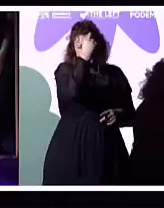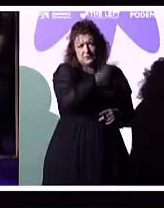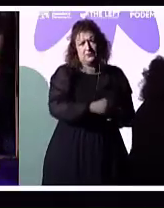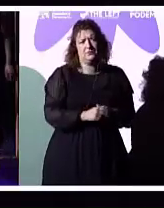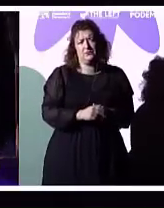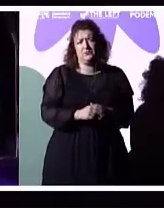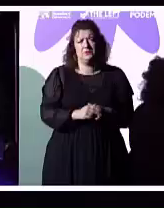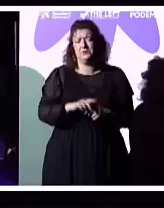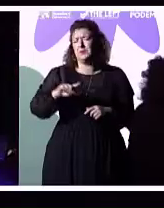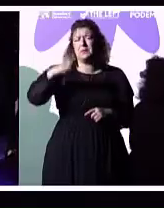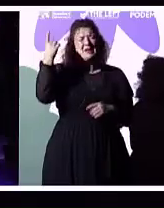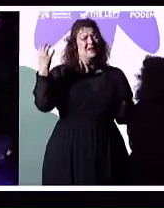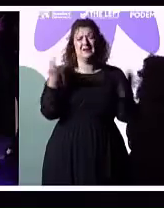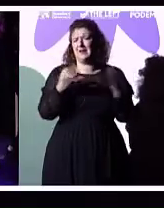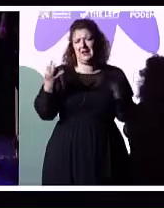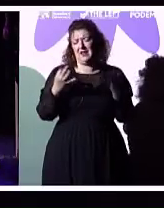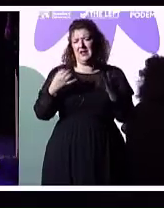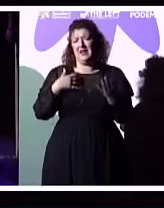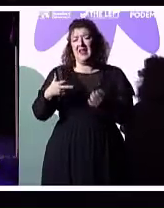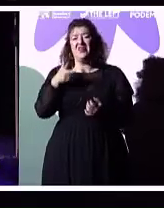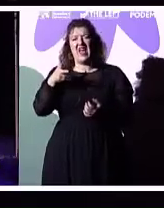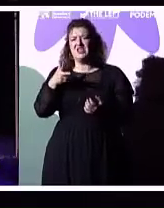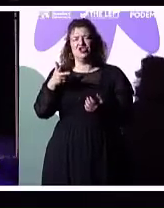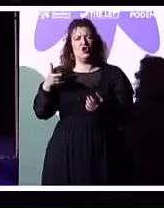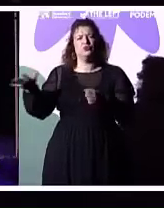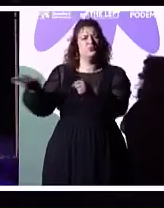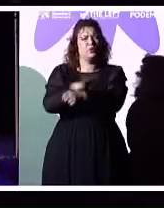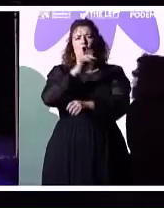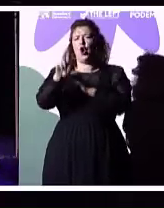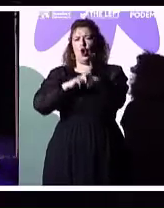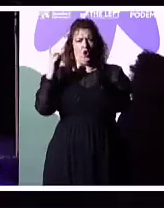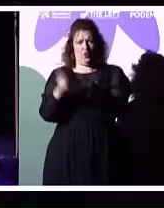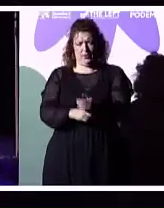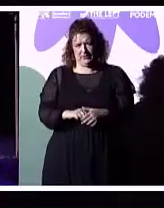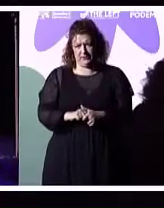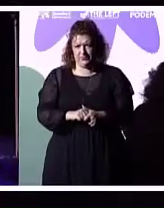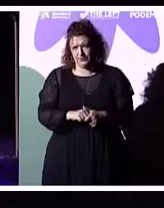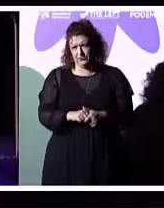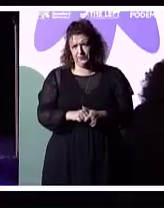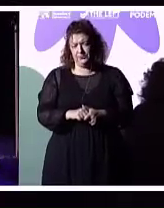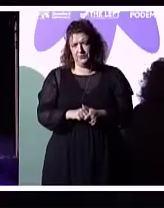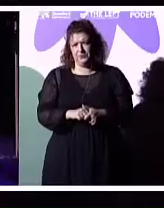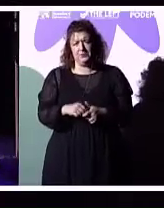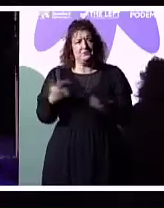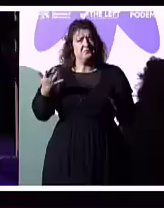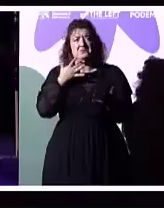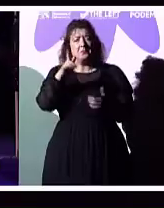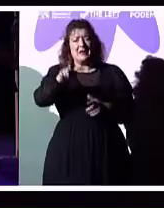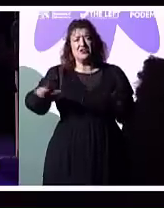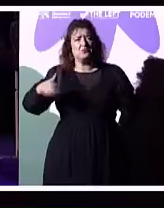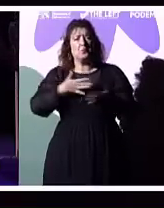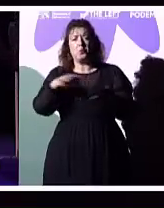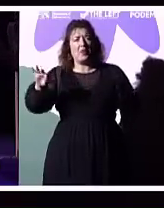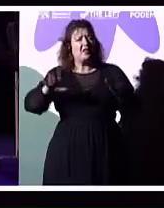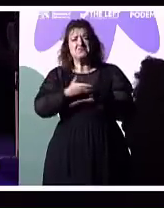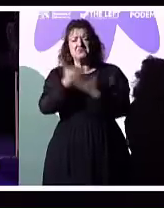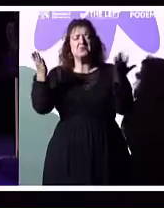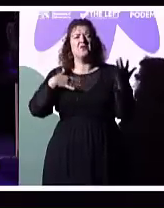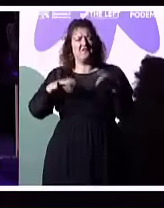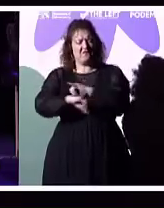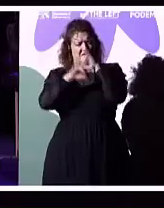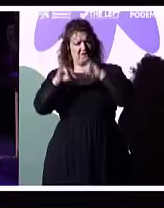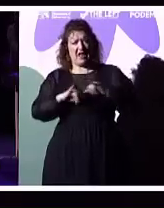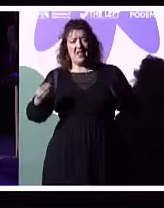todo un país con derechos para todos y para todas en el que todo el mundo pueda ser feliz y pueda desarrollar